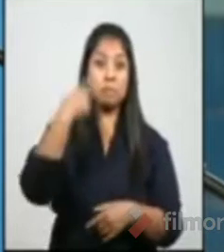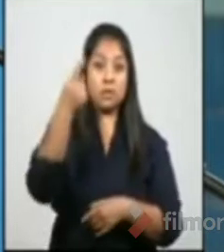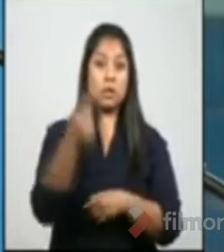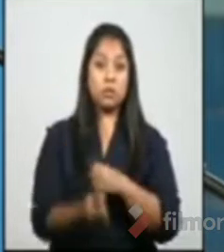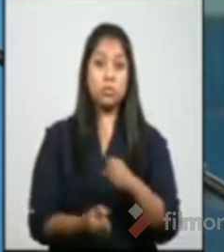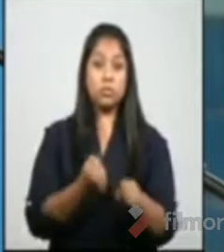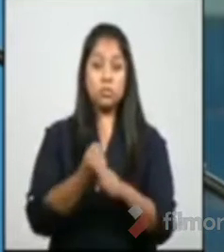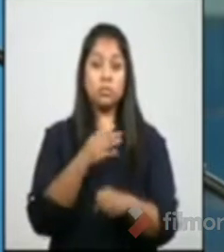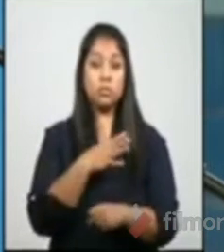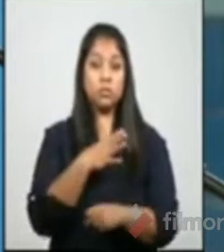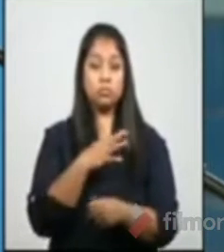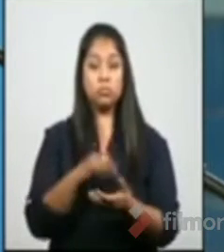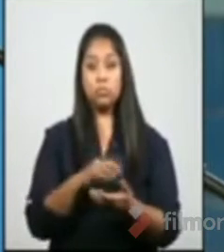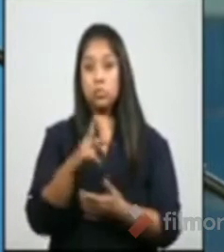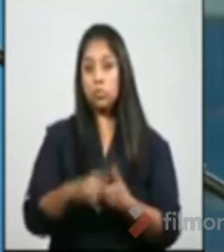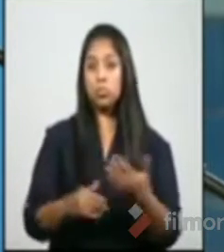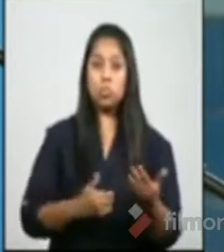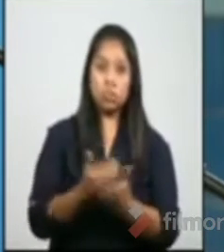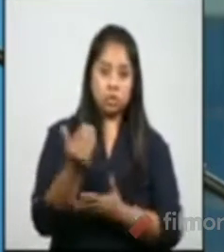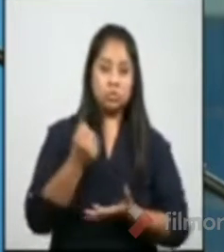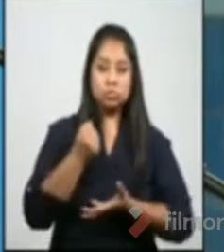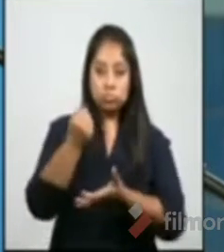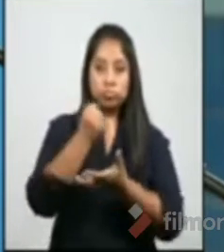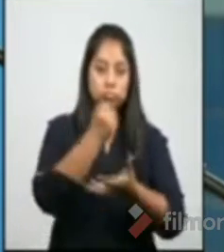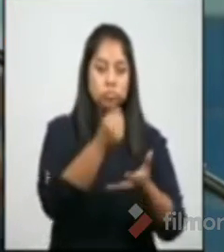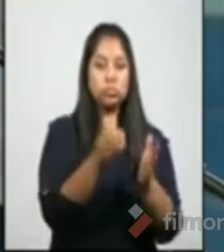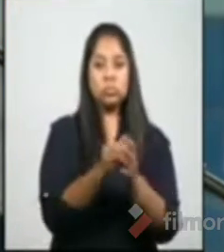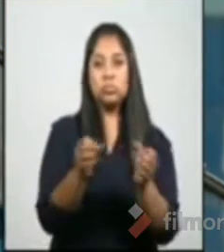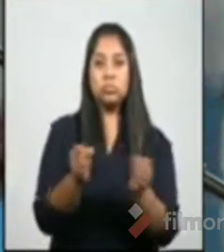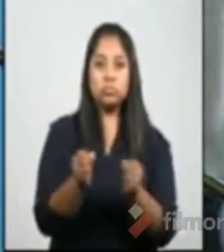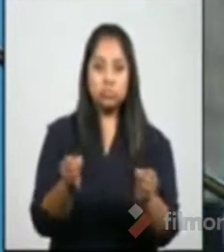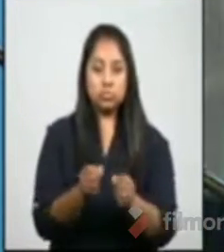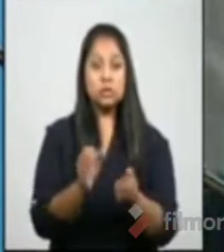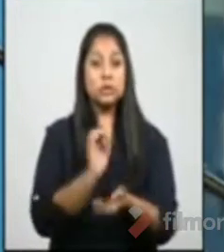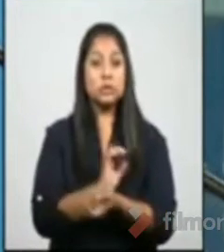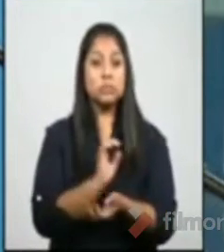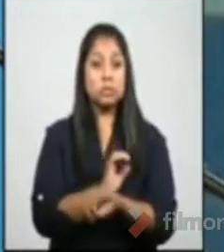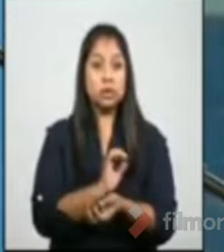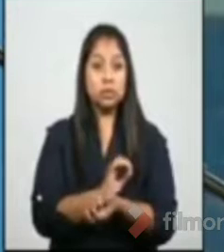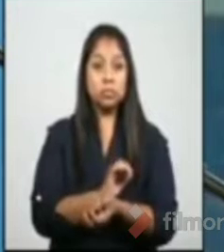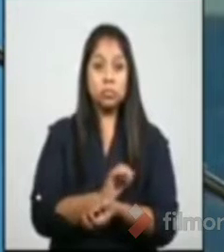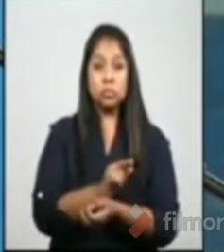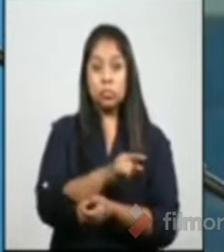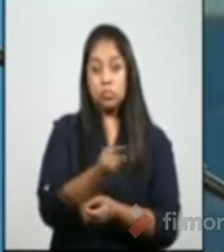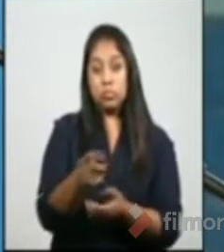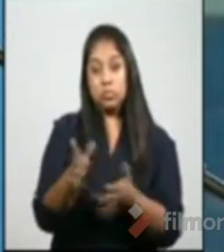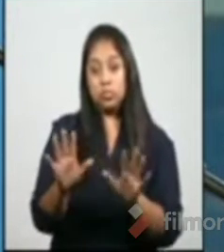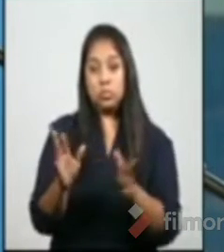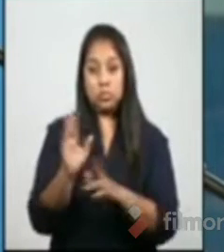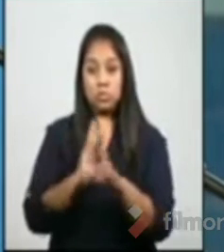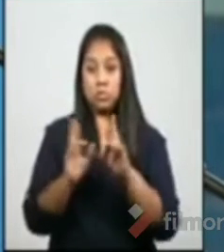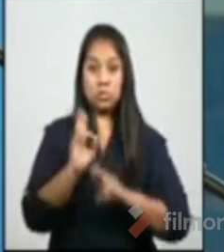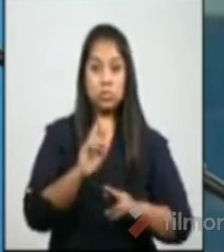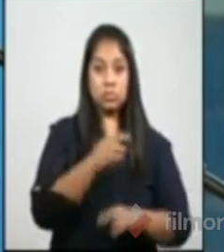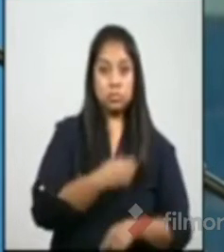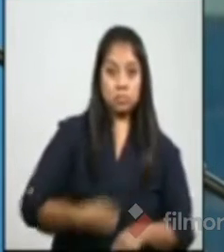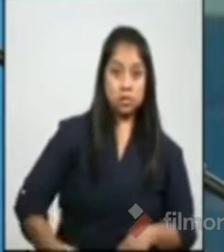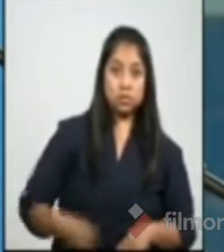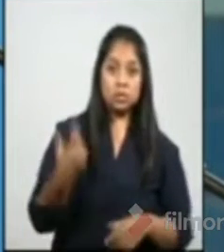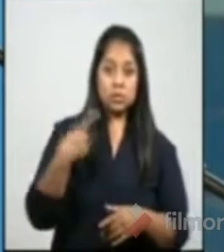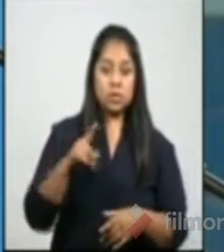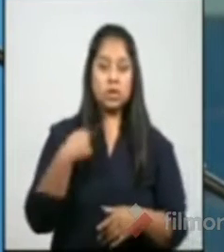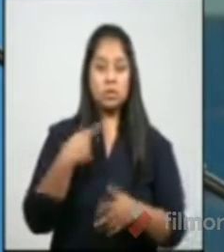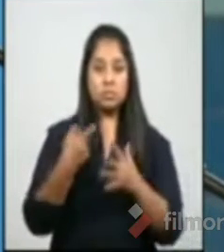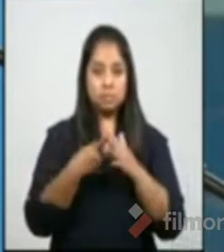tenemos proyectos nuevos de inversión en el departamento de Quetzaltenango. Esperamos pues que estar de regreso con el señor presidente a poner